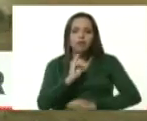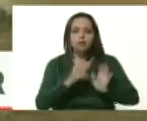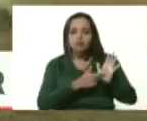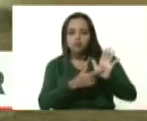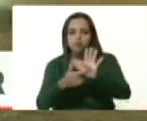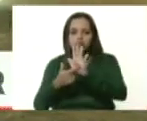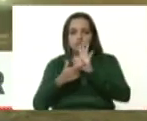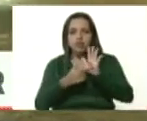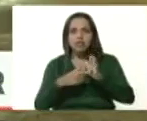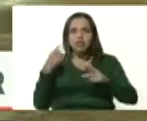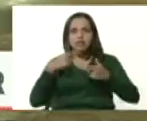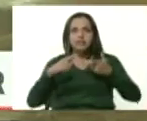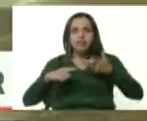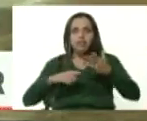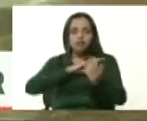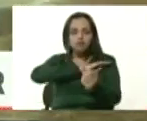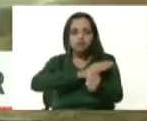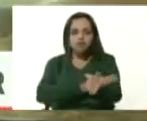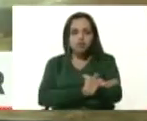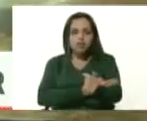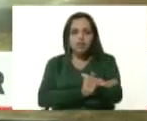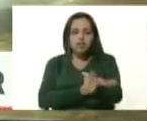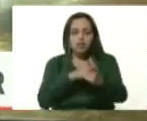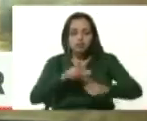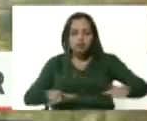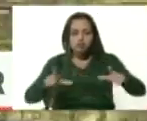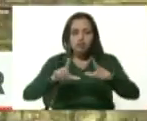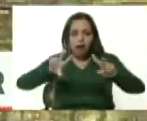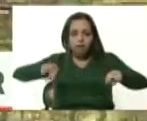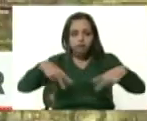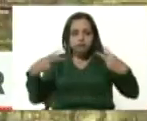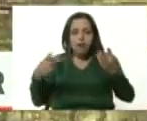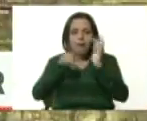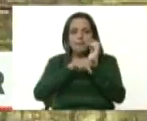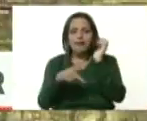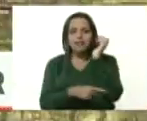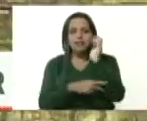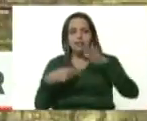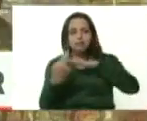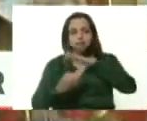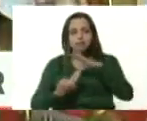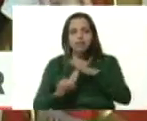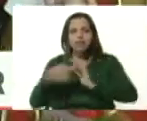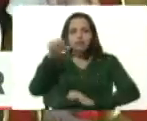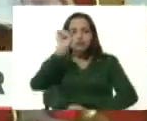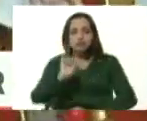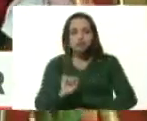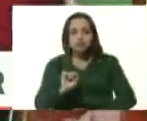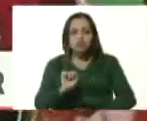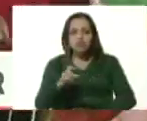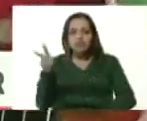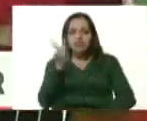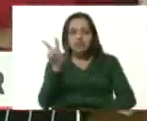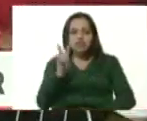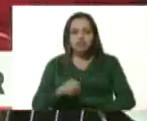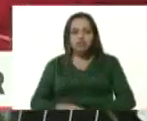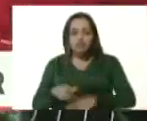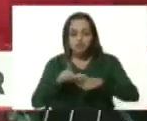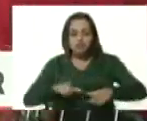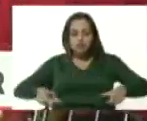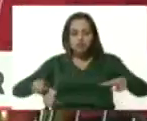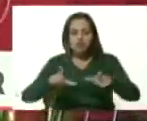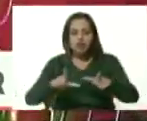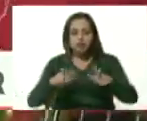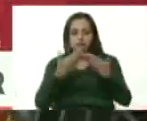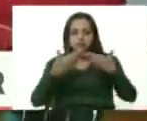las potencialidades de esta reinauguración del Parque Recreacional Sur de Valencia, un espacio que se abre